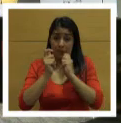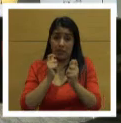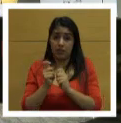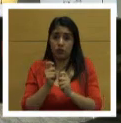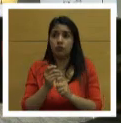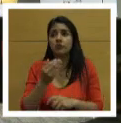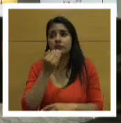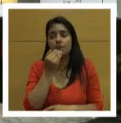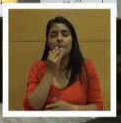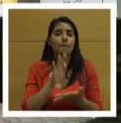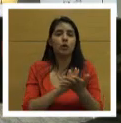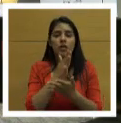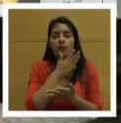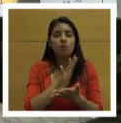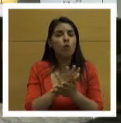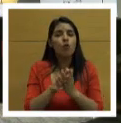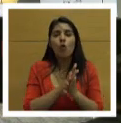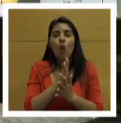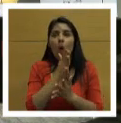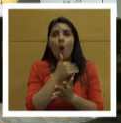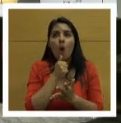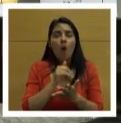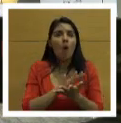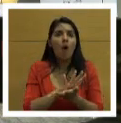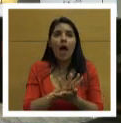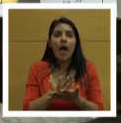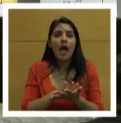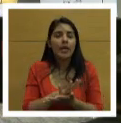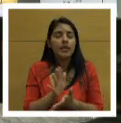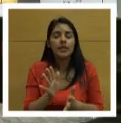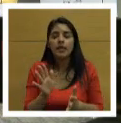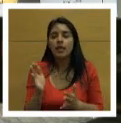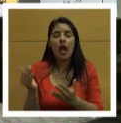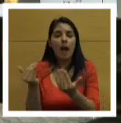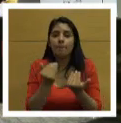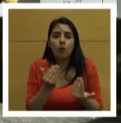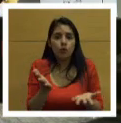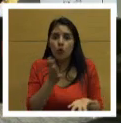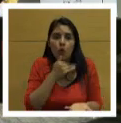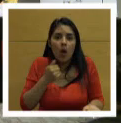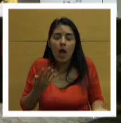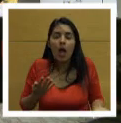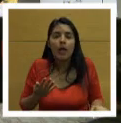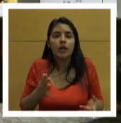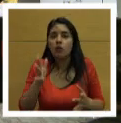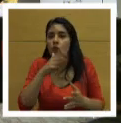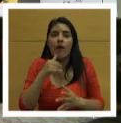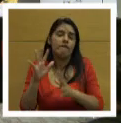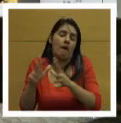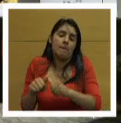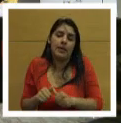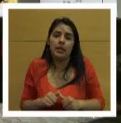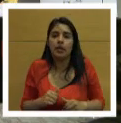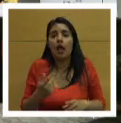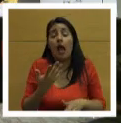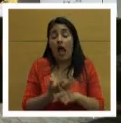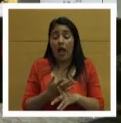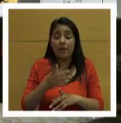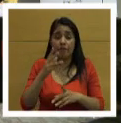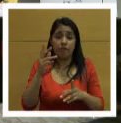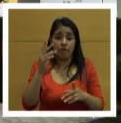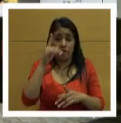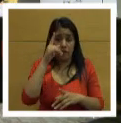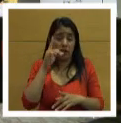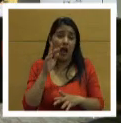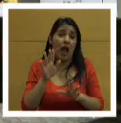no tenga redes, ¿cierto?, familia, etcétera, que les pueda resguardar. Muchas veces mujeres que son víctimas de violencia grave, a pesar de que están en riesgo vital, no